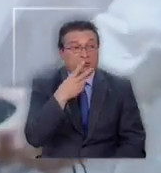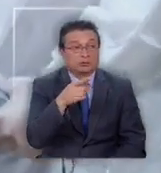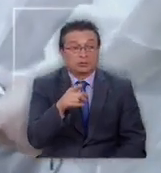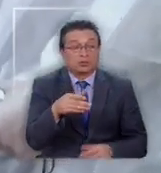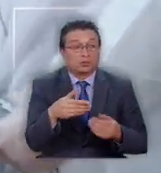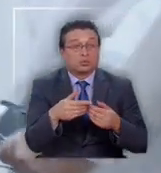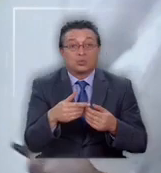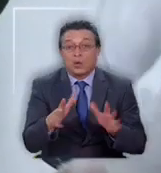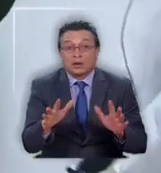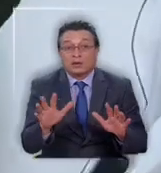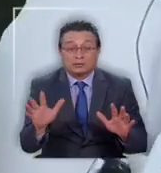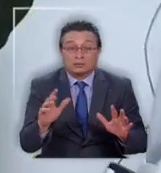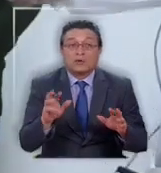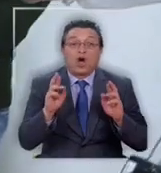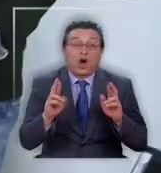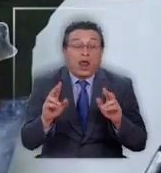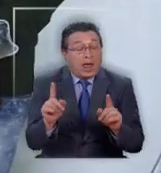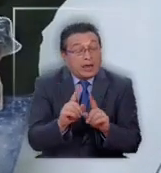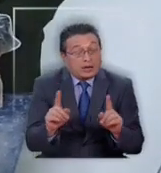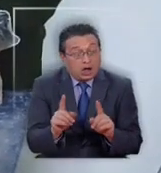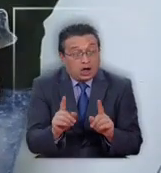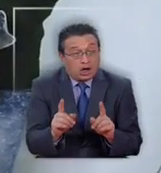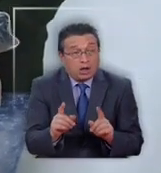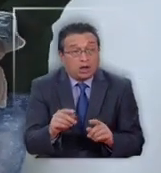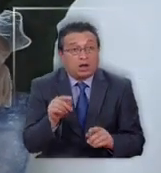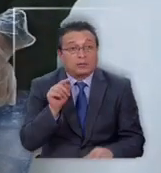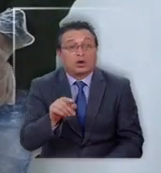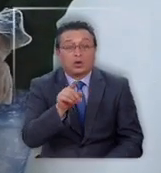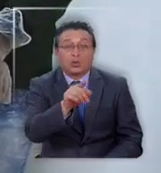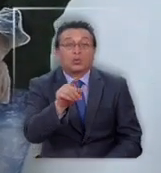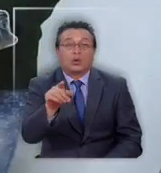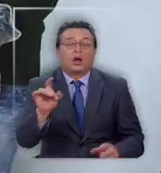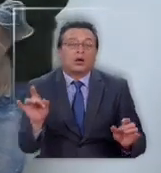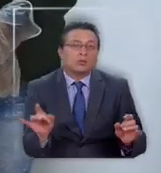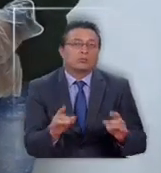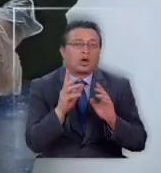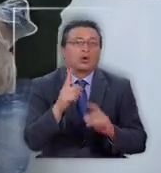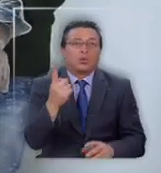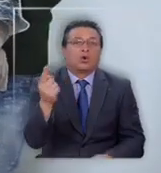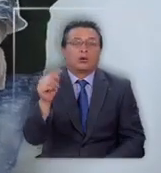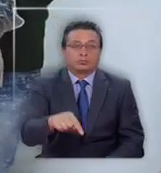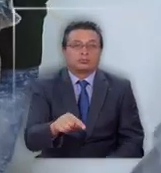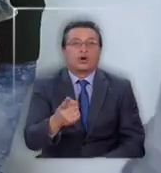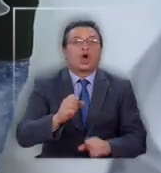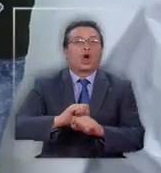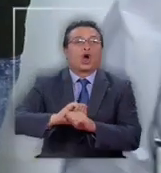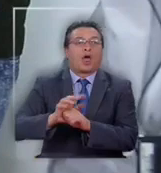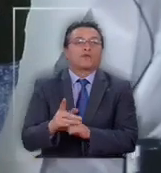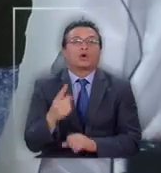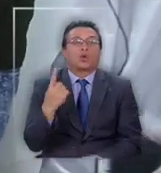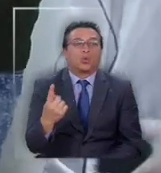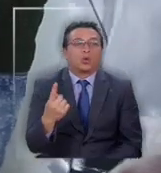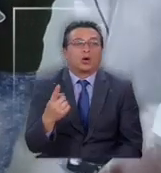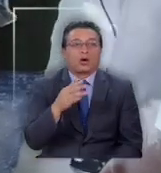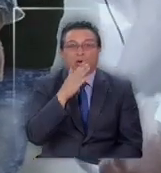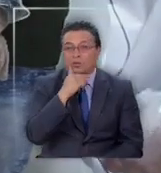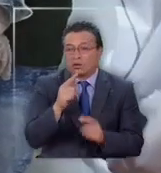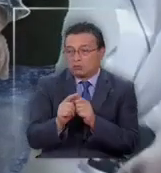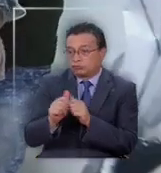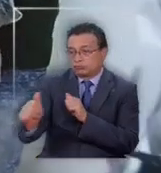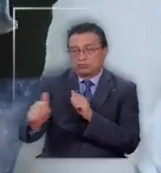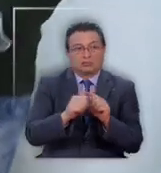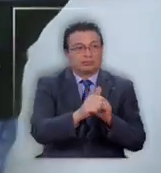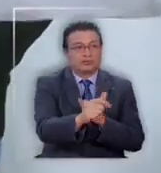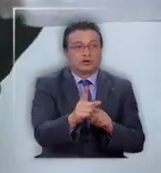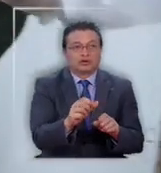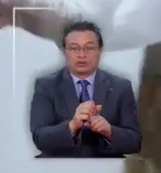tipo de caso, esperemos que no ocurra, en caso que ustedes tengan algún caso positivo acá, no hay distanciamiento social acá,